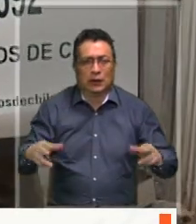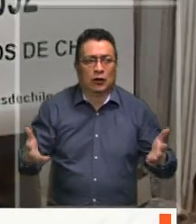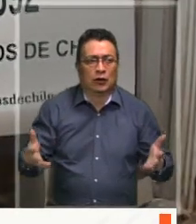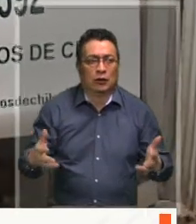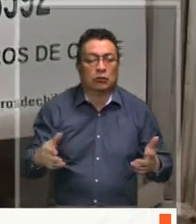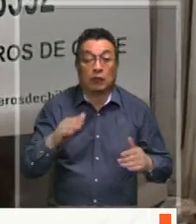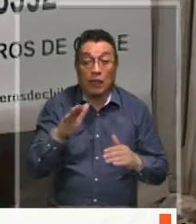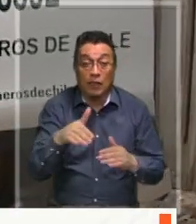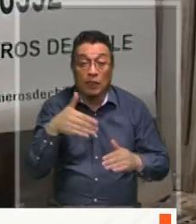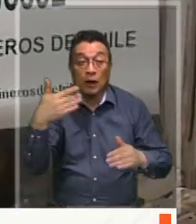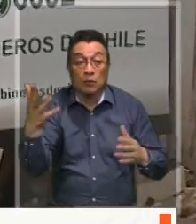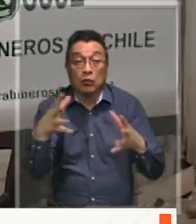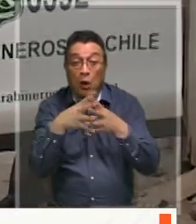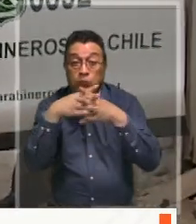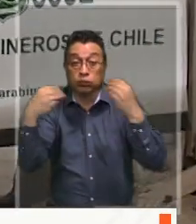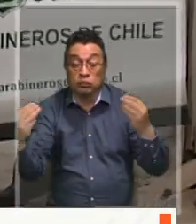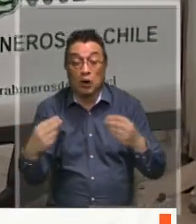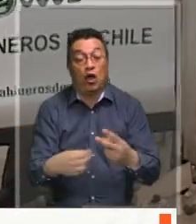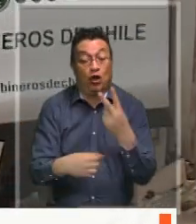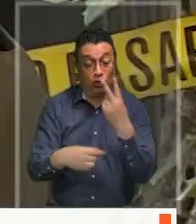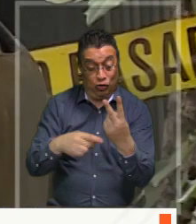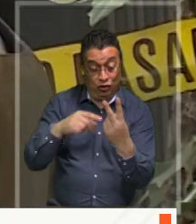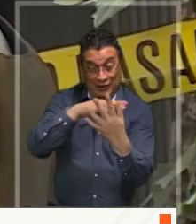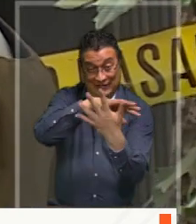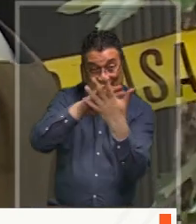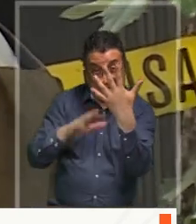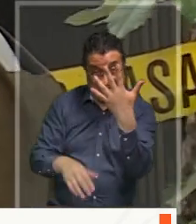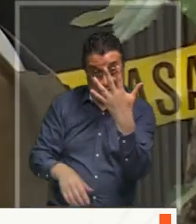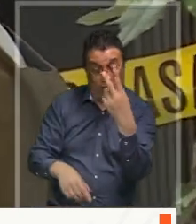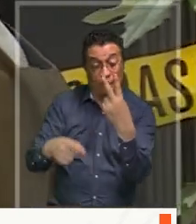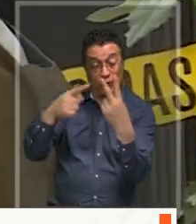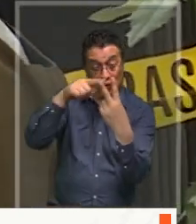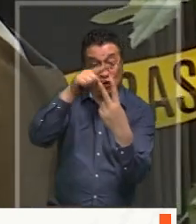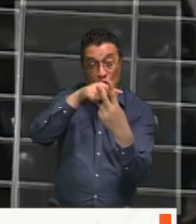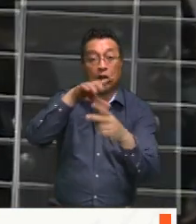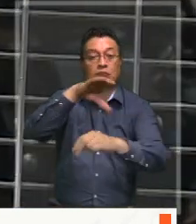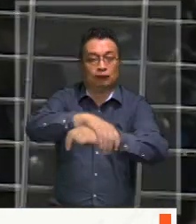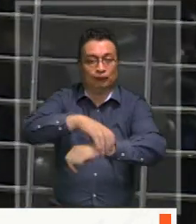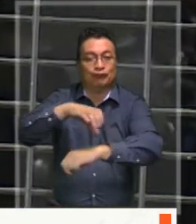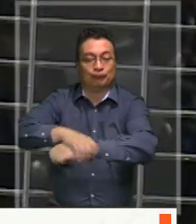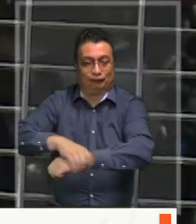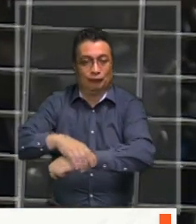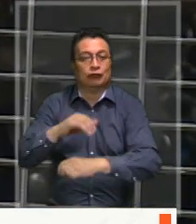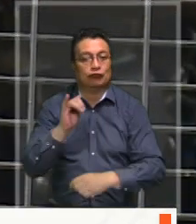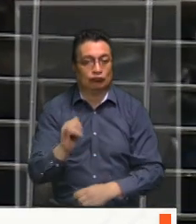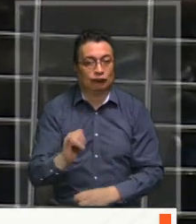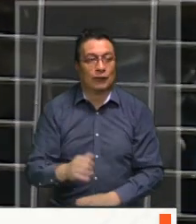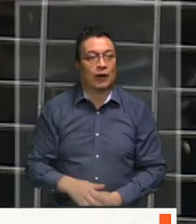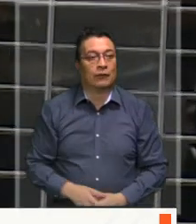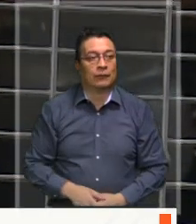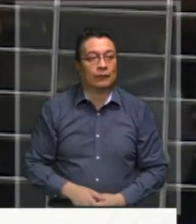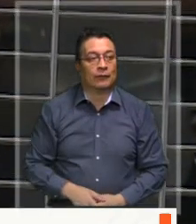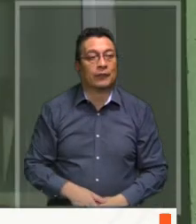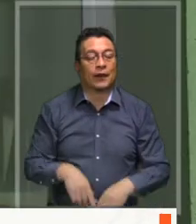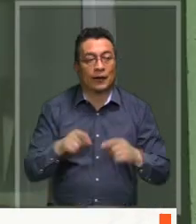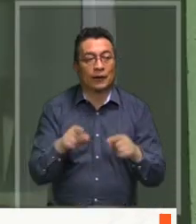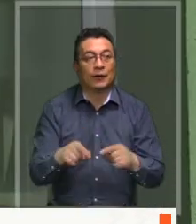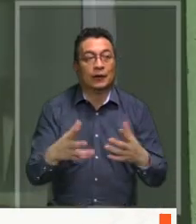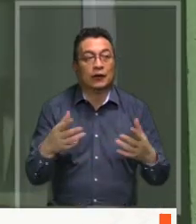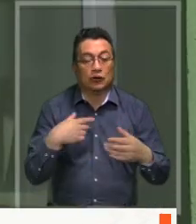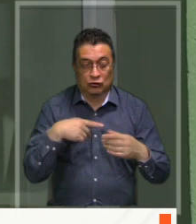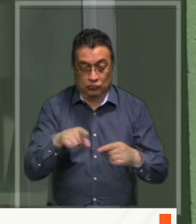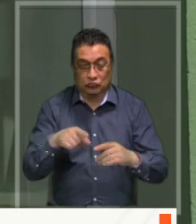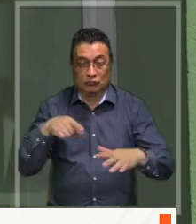Minutos después de su huida, 2 de los 5 autores del robo y secuestro lograron ser detenidos por carabineros. Son extraídos